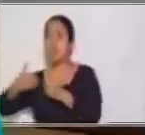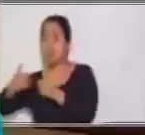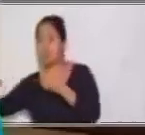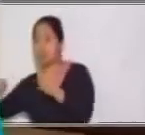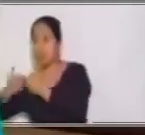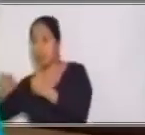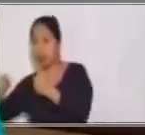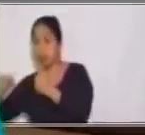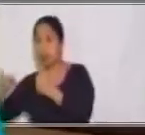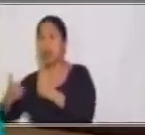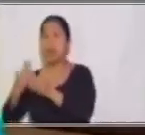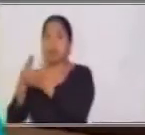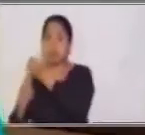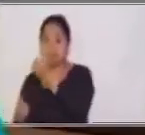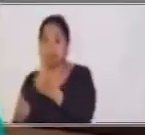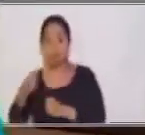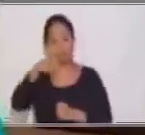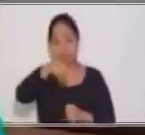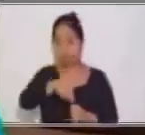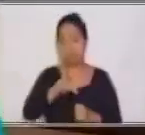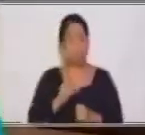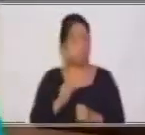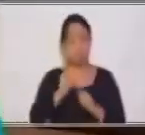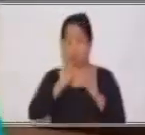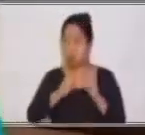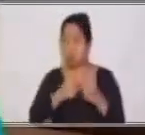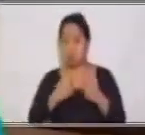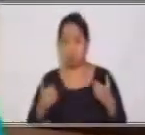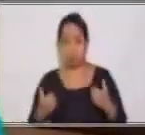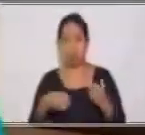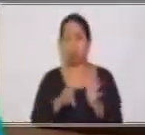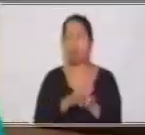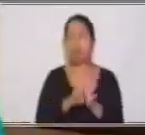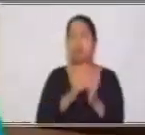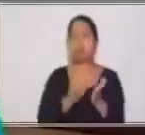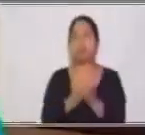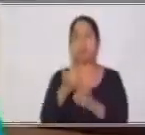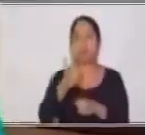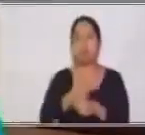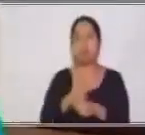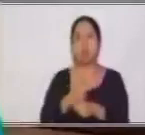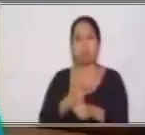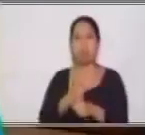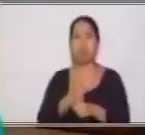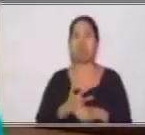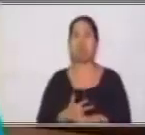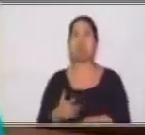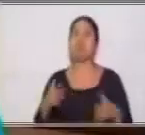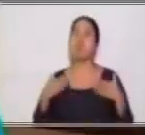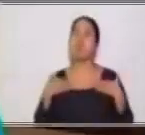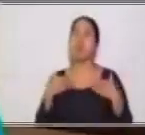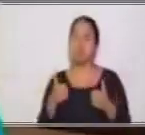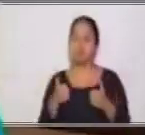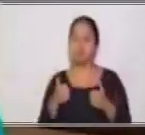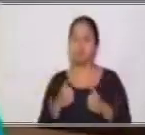sílabas. Por ejemplo, Instituto Guatemalteco de Seguridad Social, que corresponde